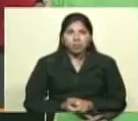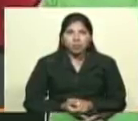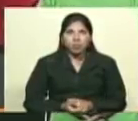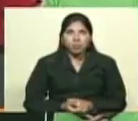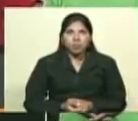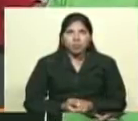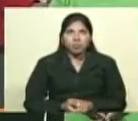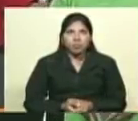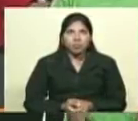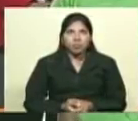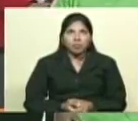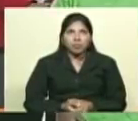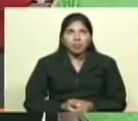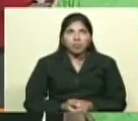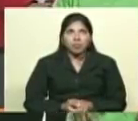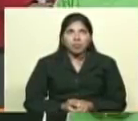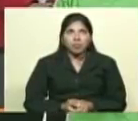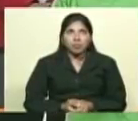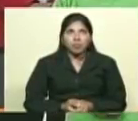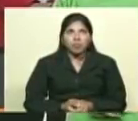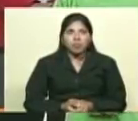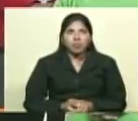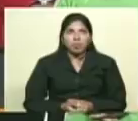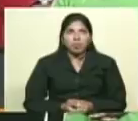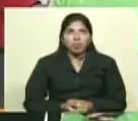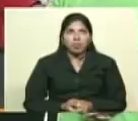dijo, se los aseguro que fue así,